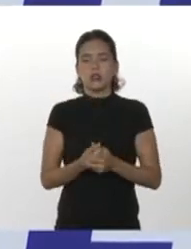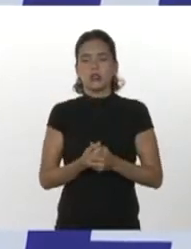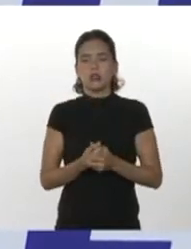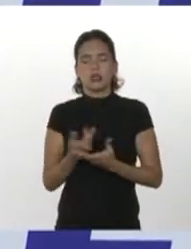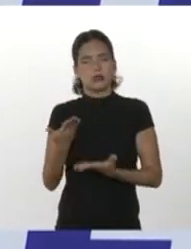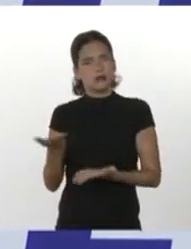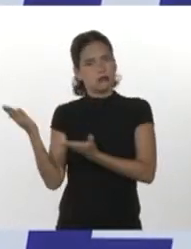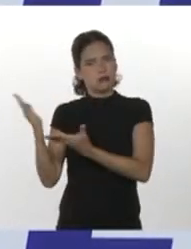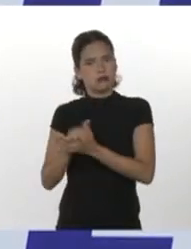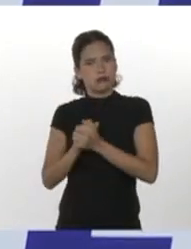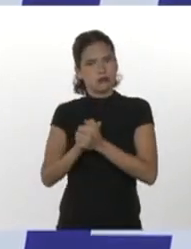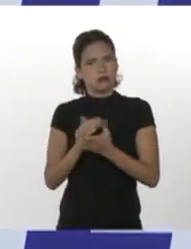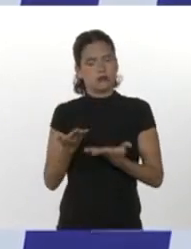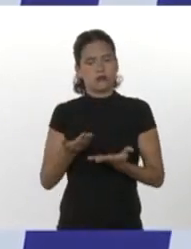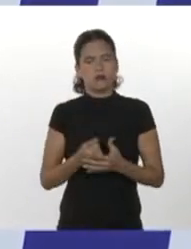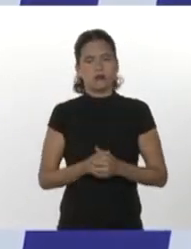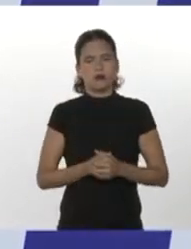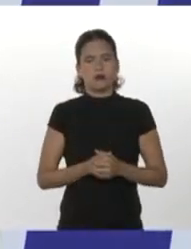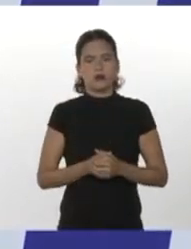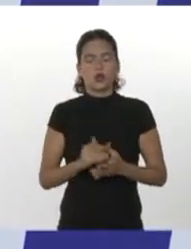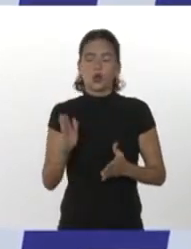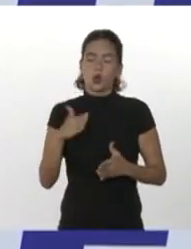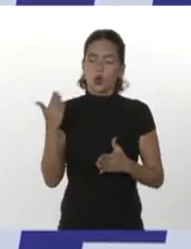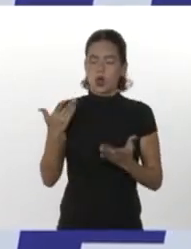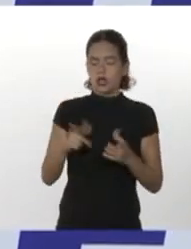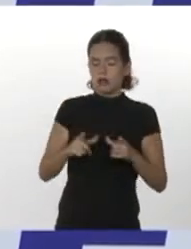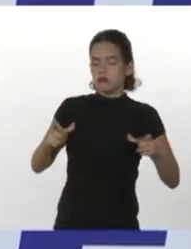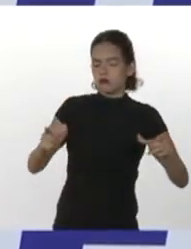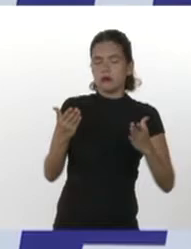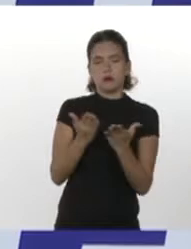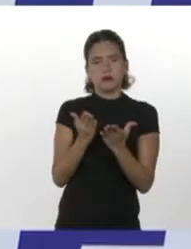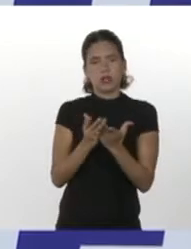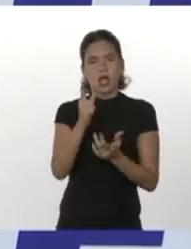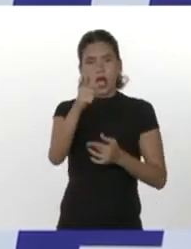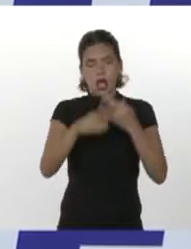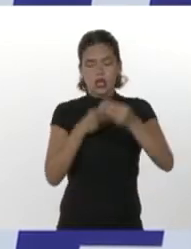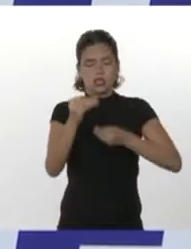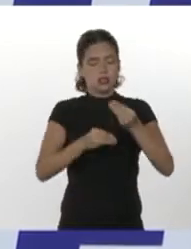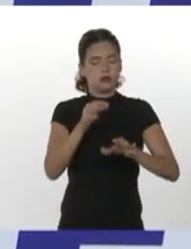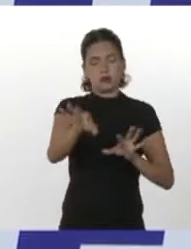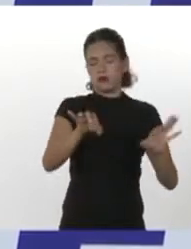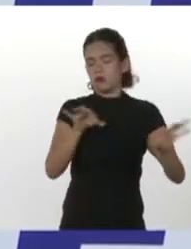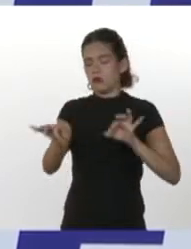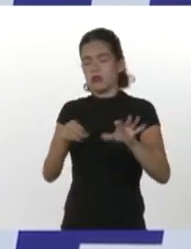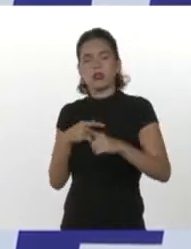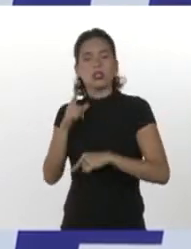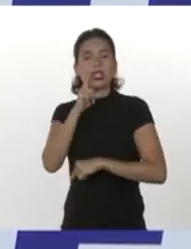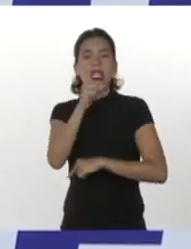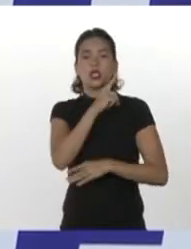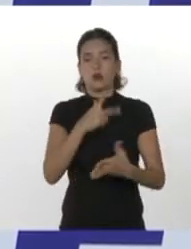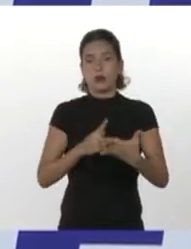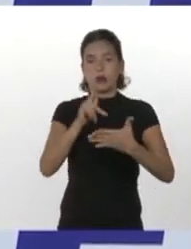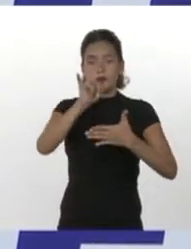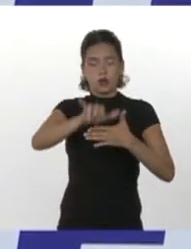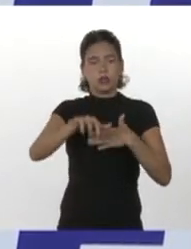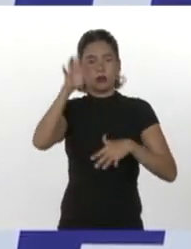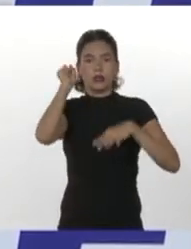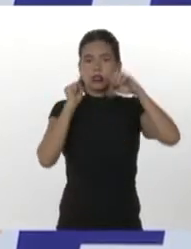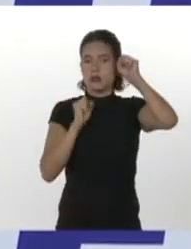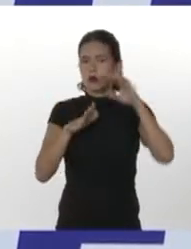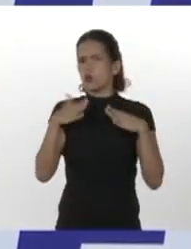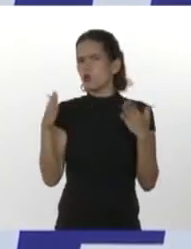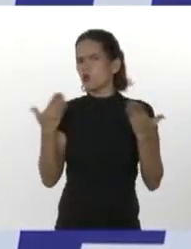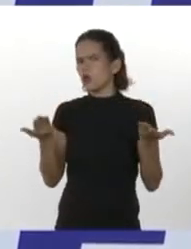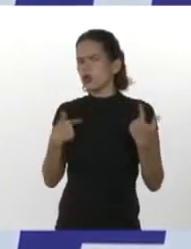la compañera, cuando en el aula de clase hacemos esa elección del nombre del proyecto de aprendizaje, ¿verdad? ¿Cuáles son